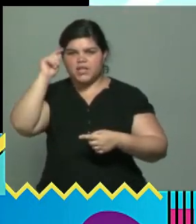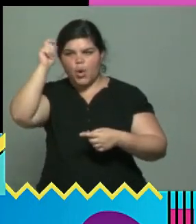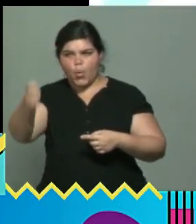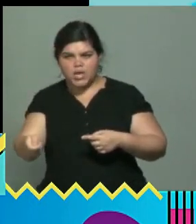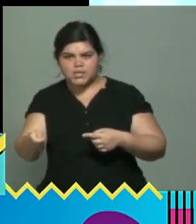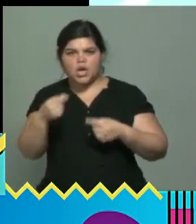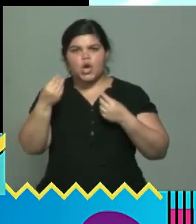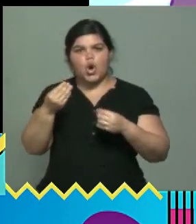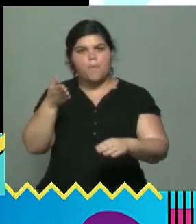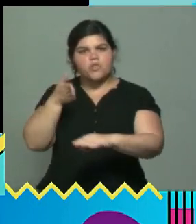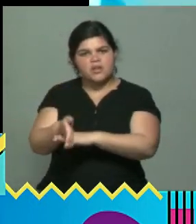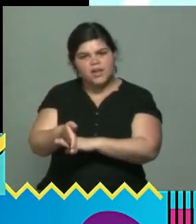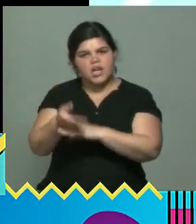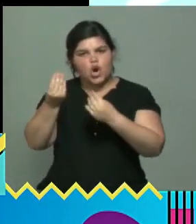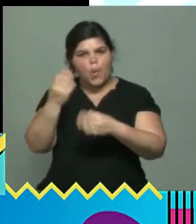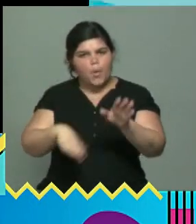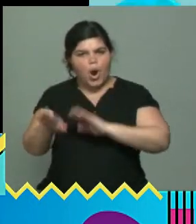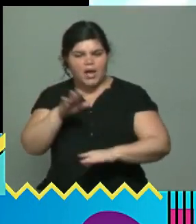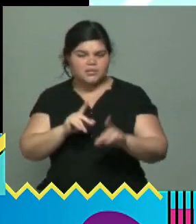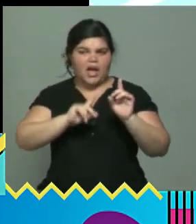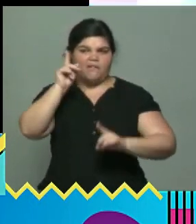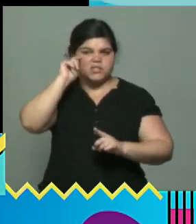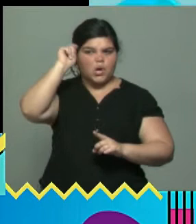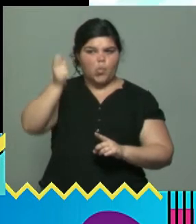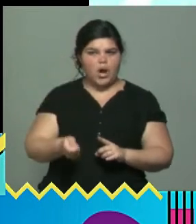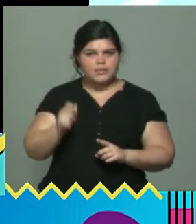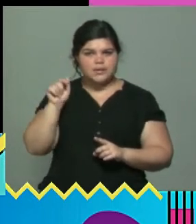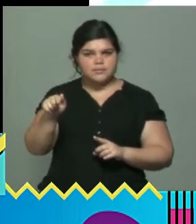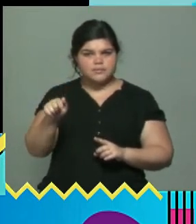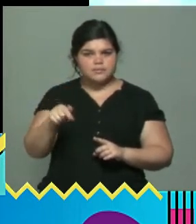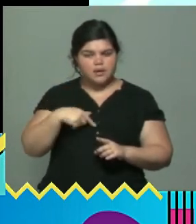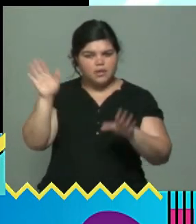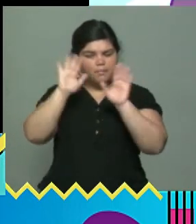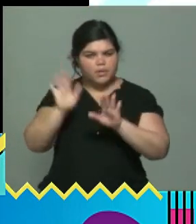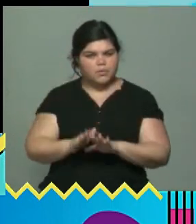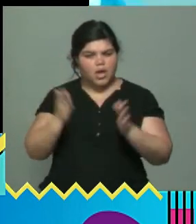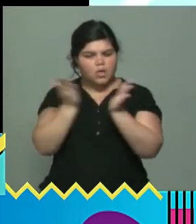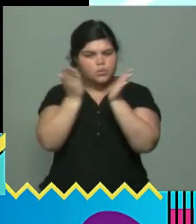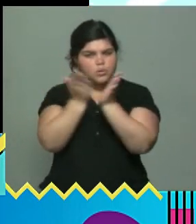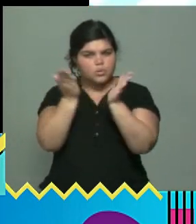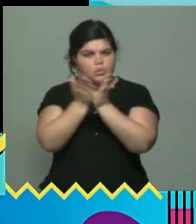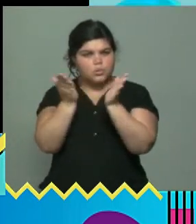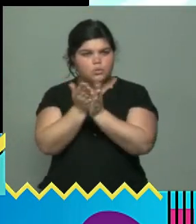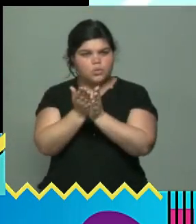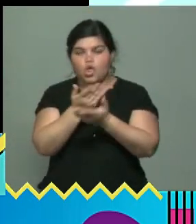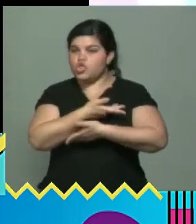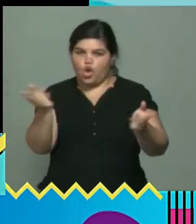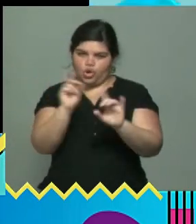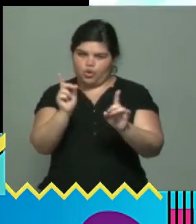las intervenciones y la forma, porque son jueces que a un punto se han preparado y han estudiado para la mayoría, digo, no